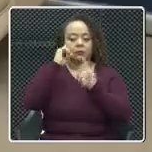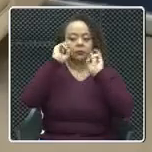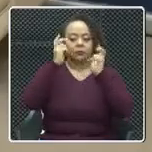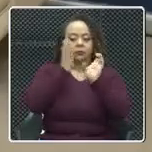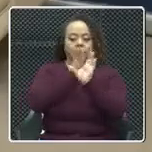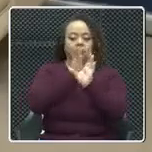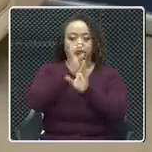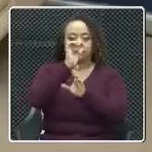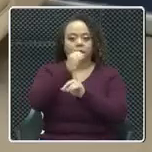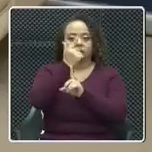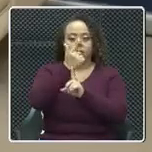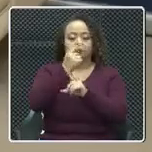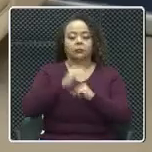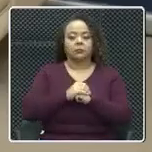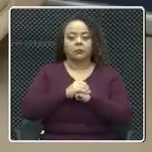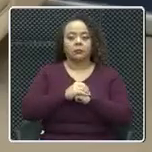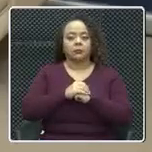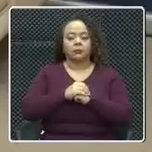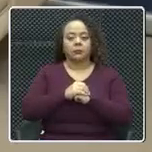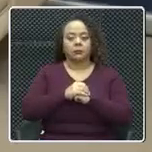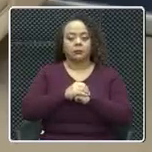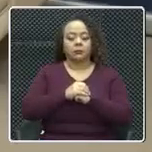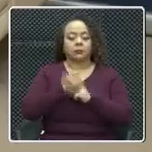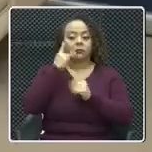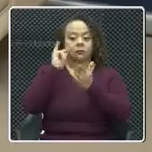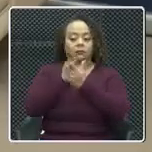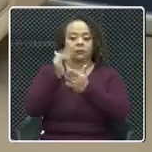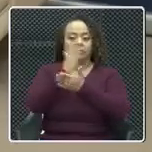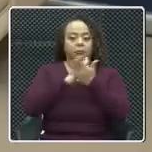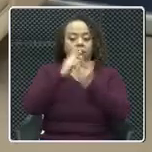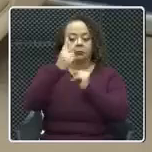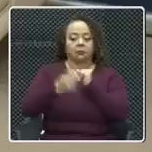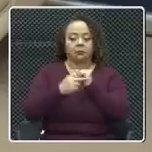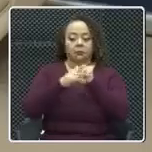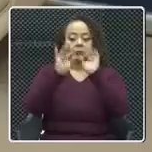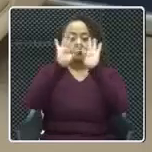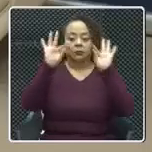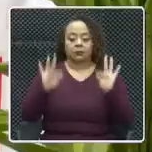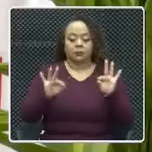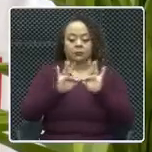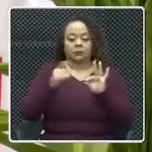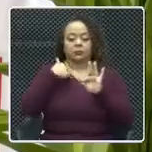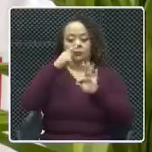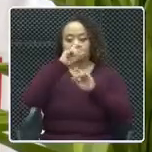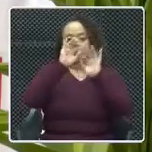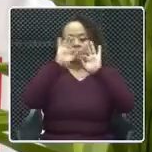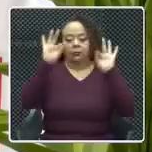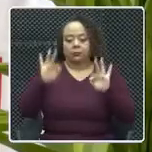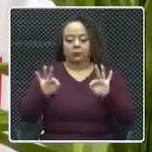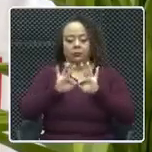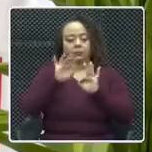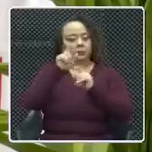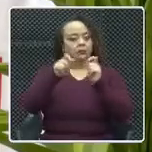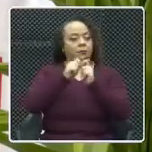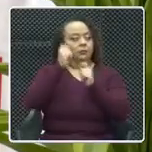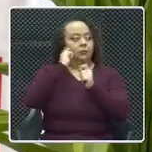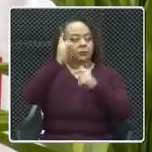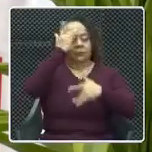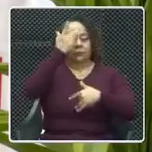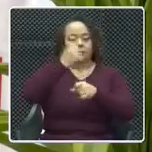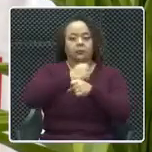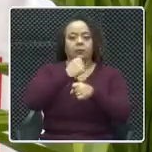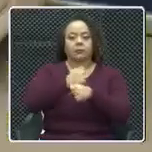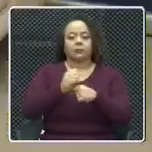factores psicosociales, okay. ¿verdad? O sea, por eso a veces los formularios, que hay un formulario específico que es para enfermedad